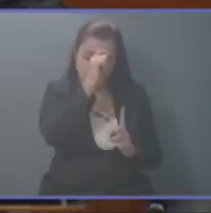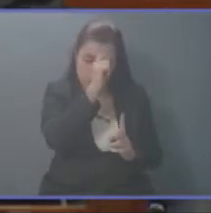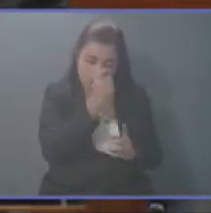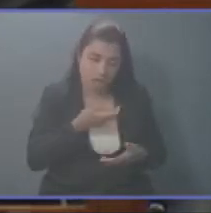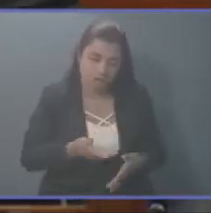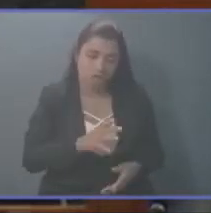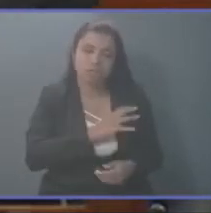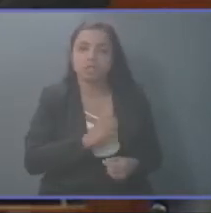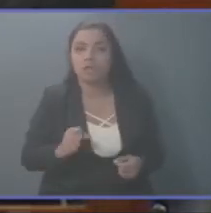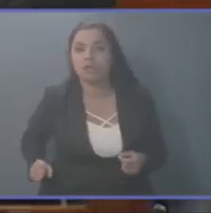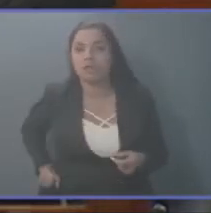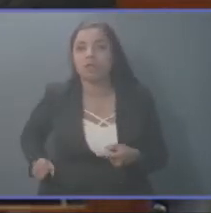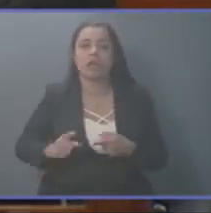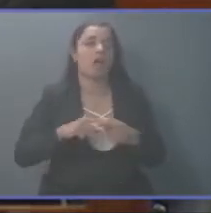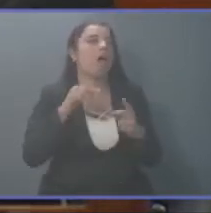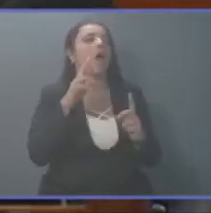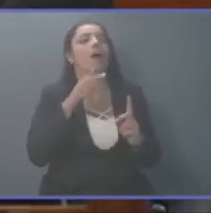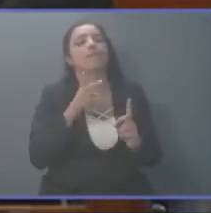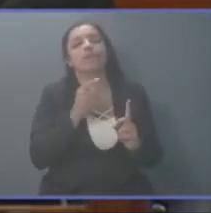noble ciudadano,